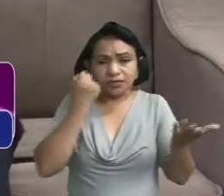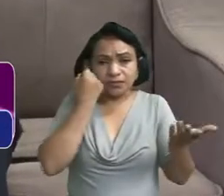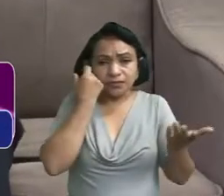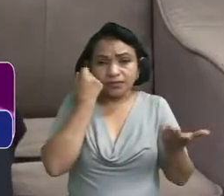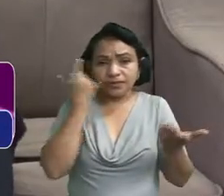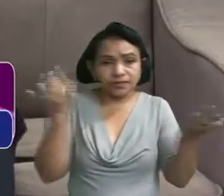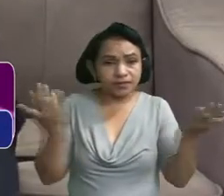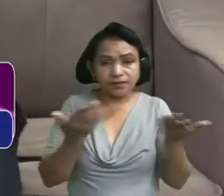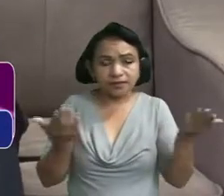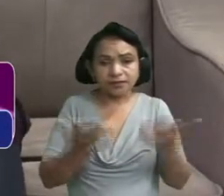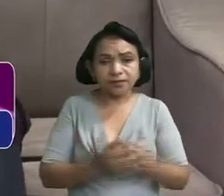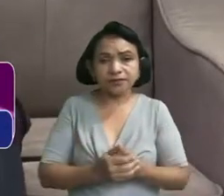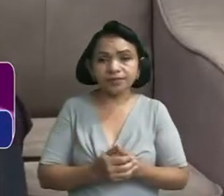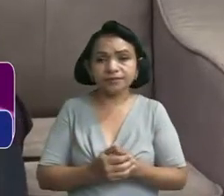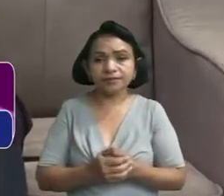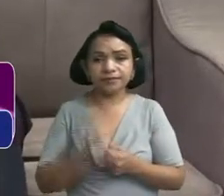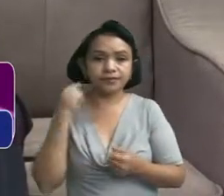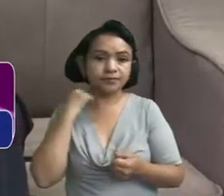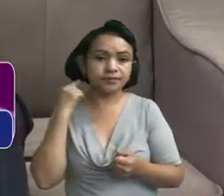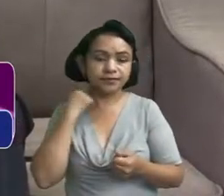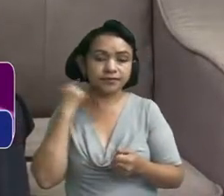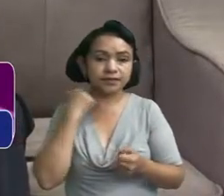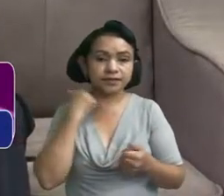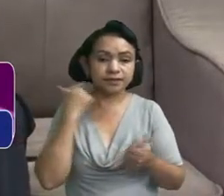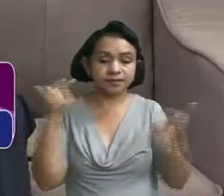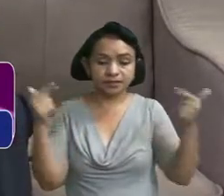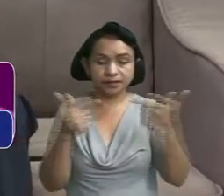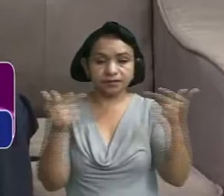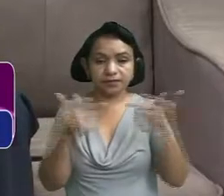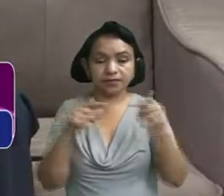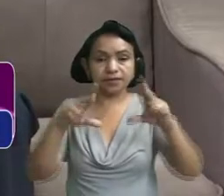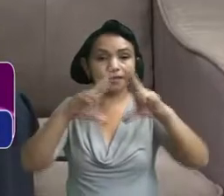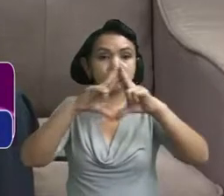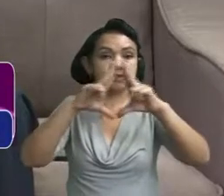ese proceso complejo? Ese siempre ha sido la lucha desde que somos